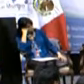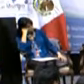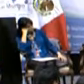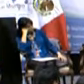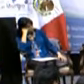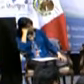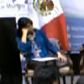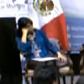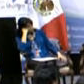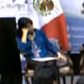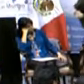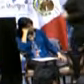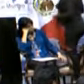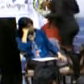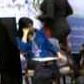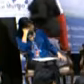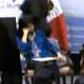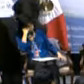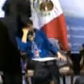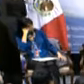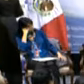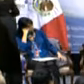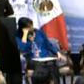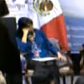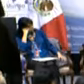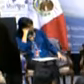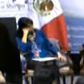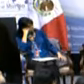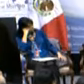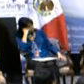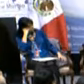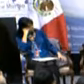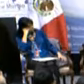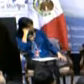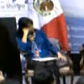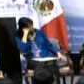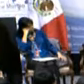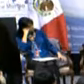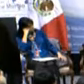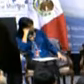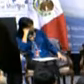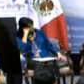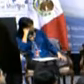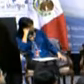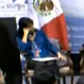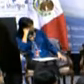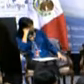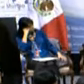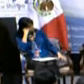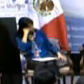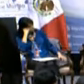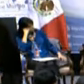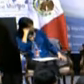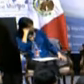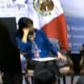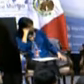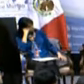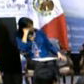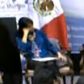Me corresponde ahora introducir al doctor Rafael Fernández de Castro, quien tampoco requiere presentación.